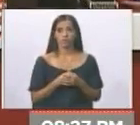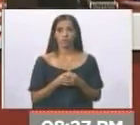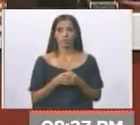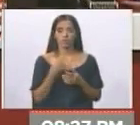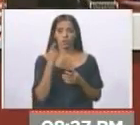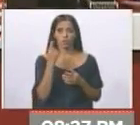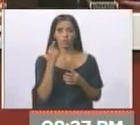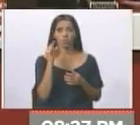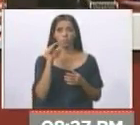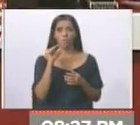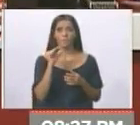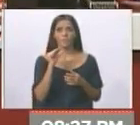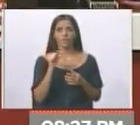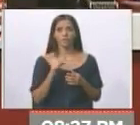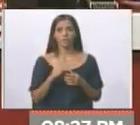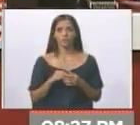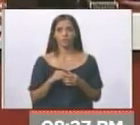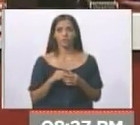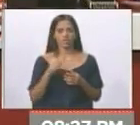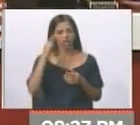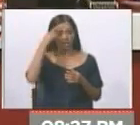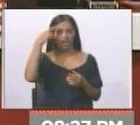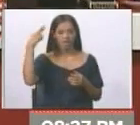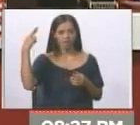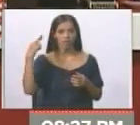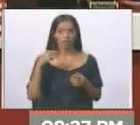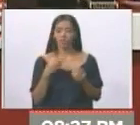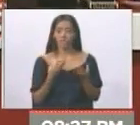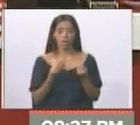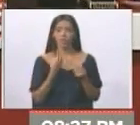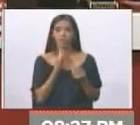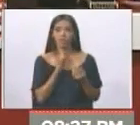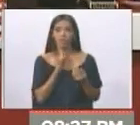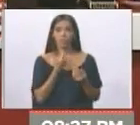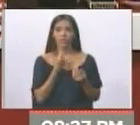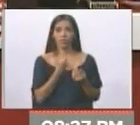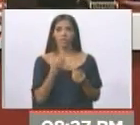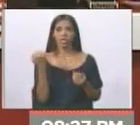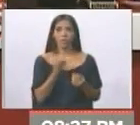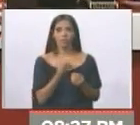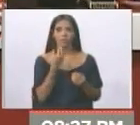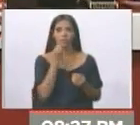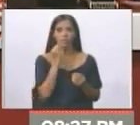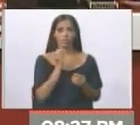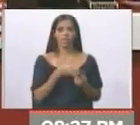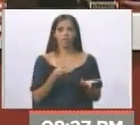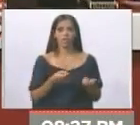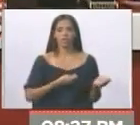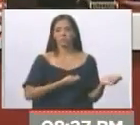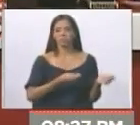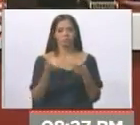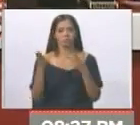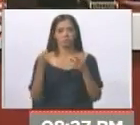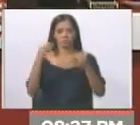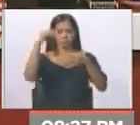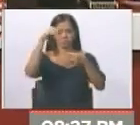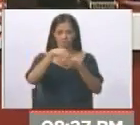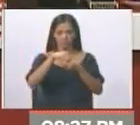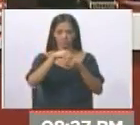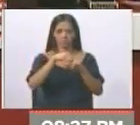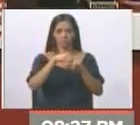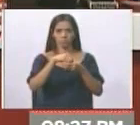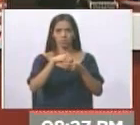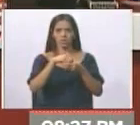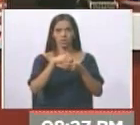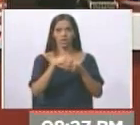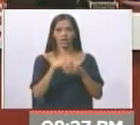momento de reflexión, porque estaba muy enfermo, dijo que ellos habían matado a unos muchachos y los habían metido